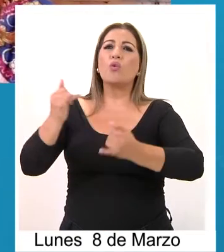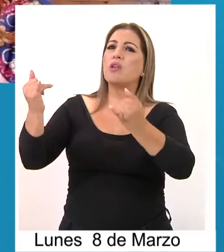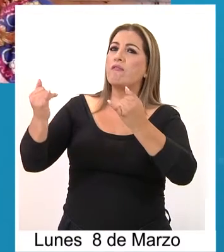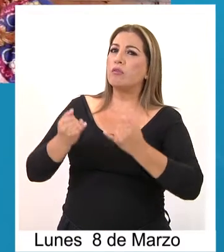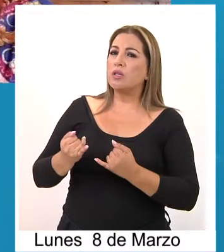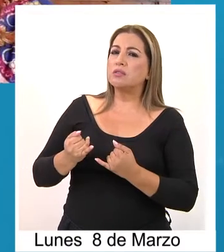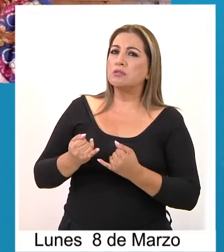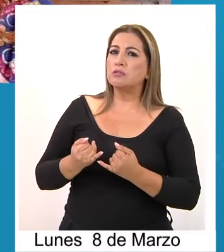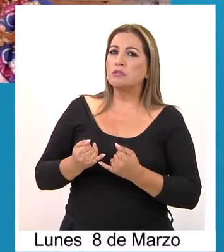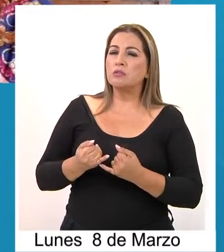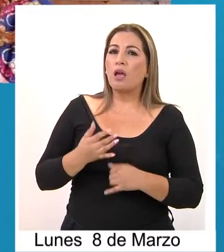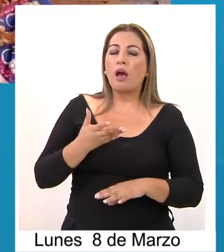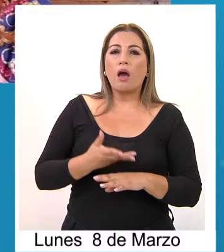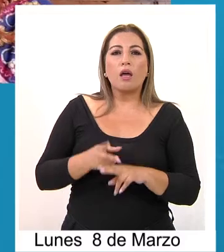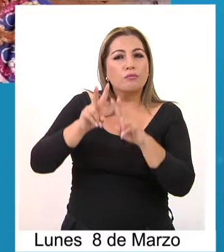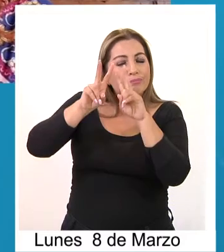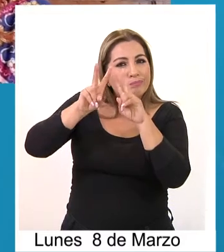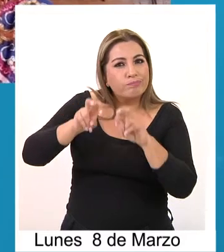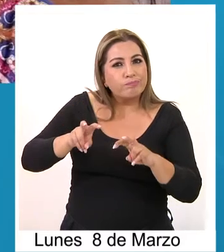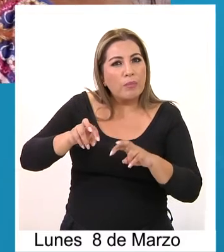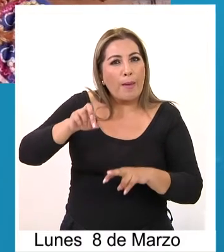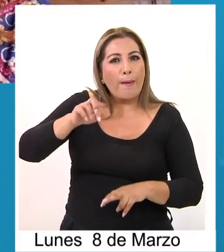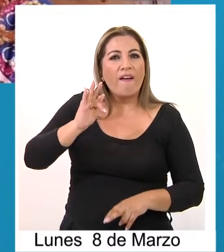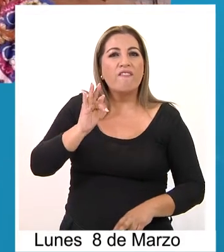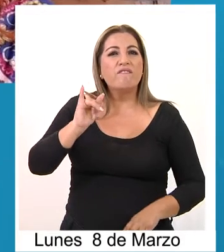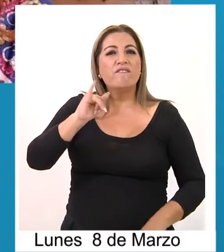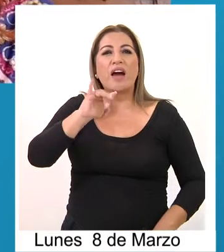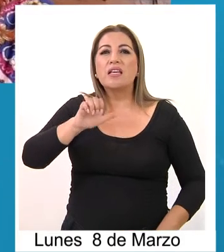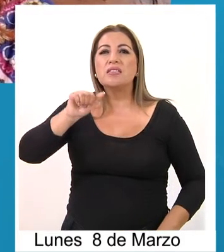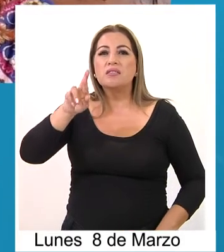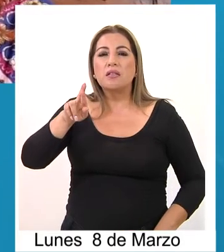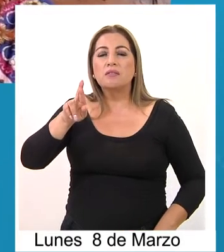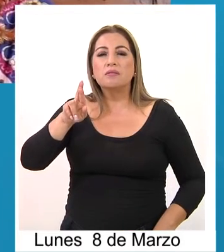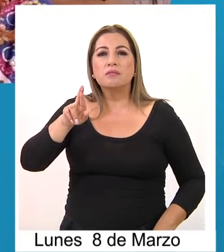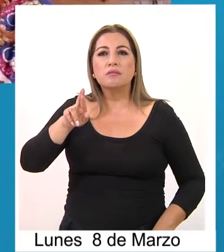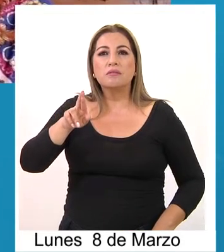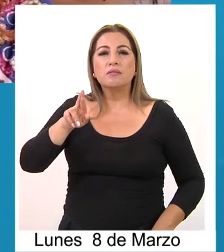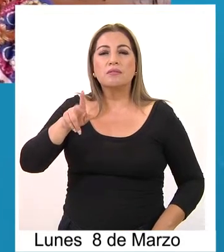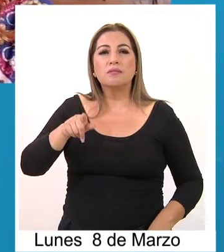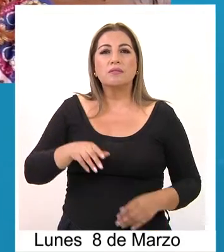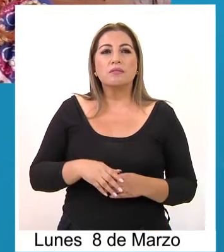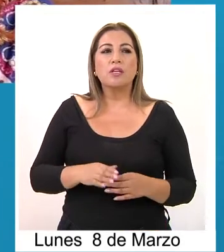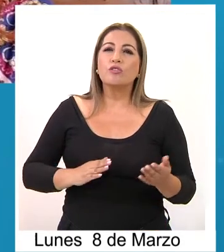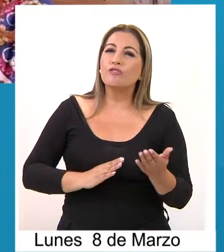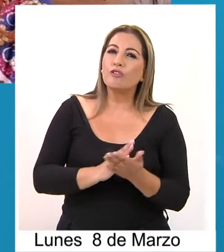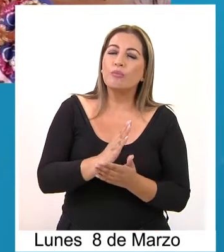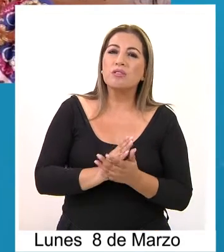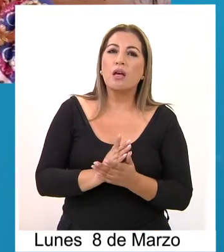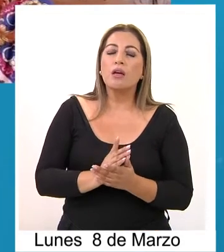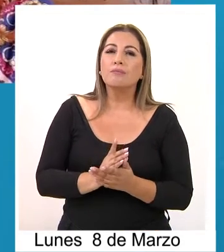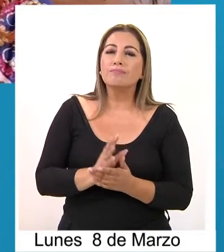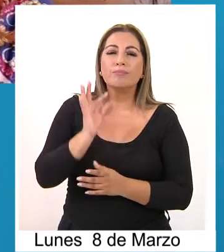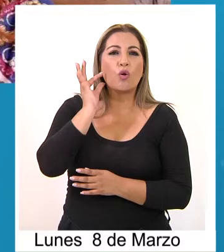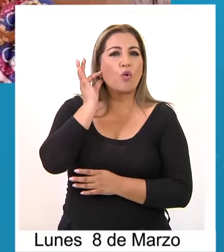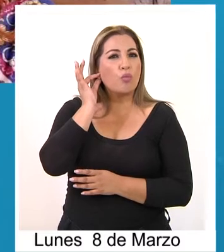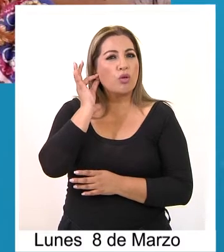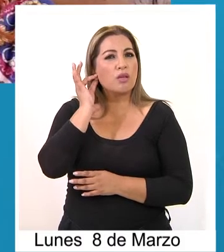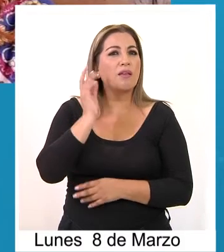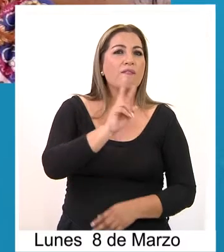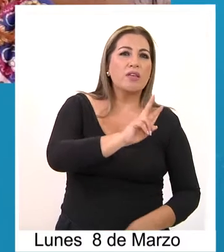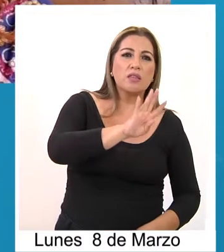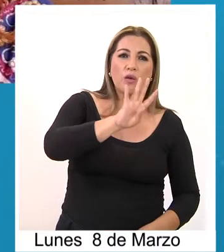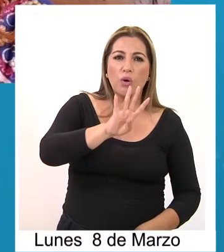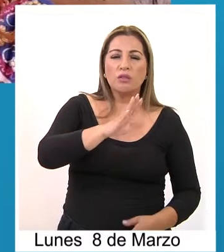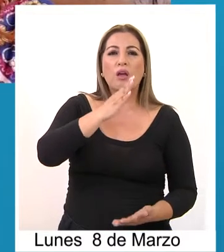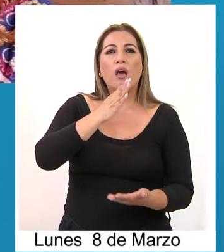información bastante reciente que dice que hay un estudio de Pfizer-BioNTech que parece que recién comenzando con mujeres entre